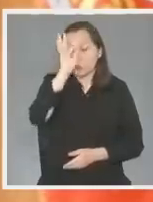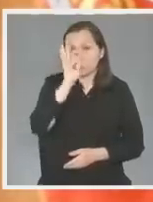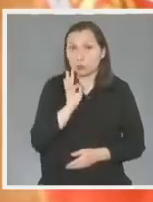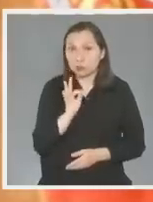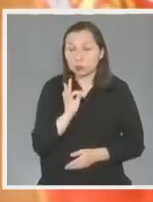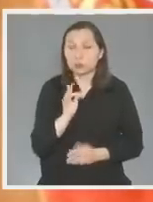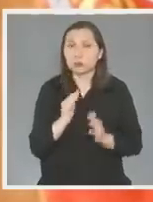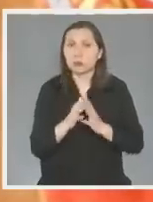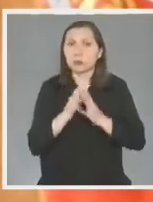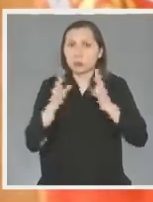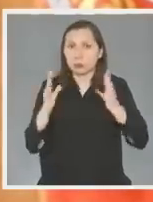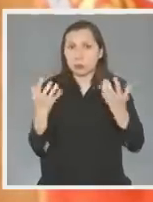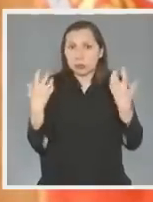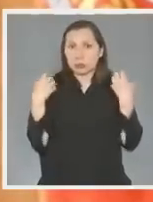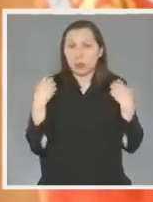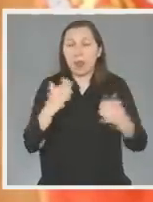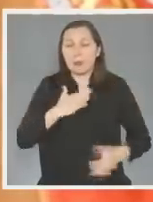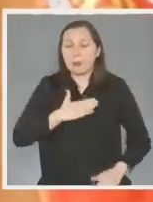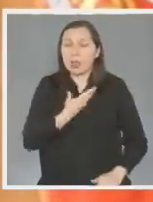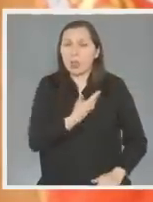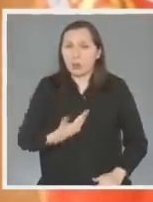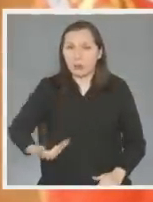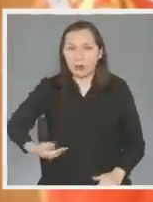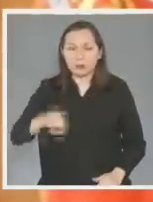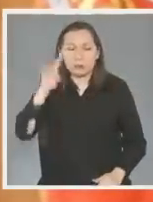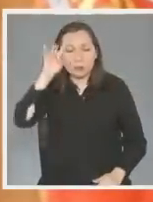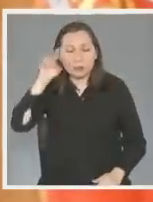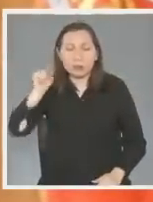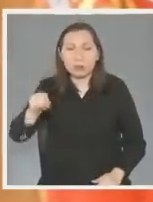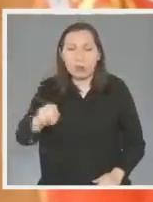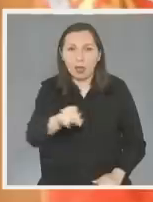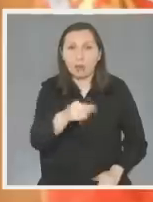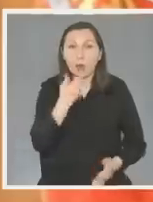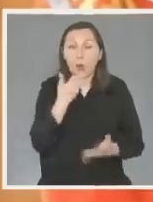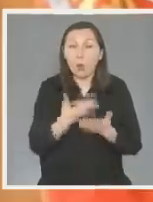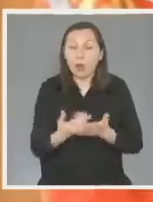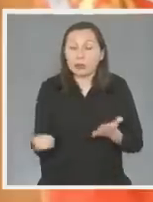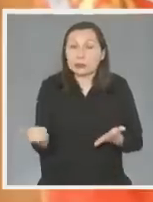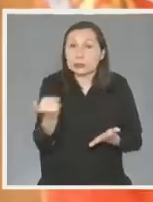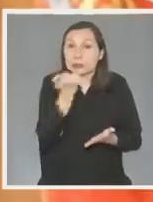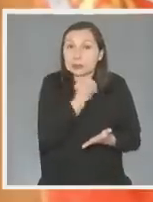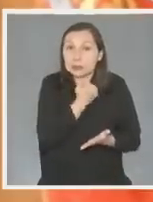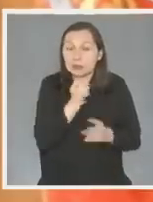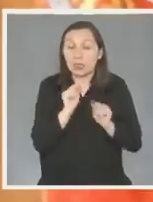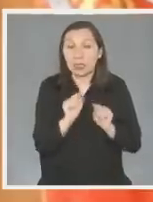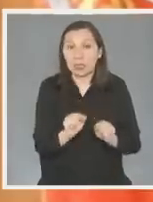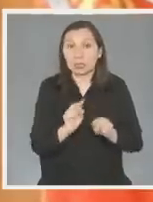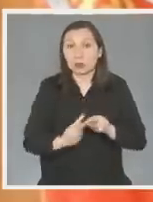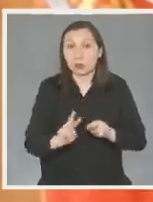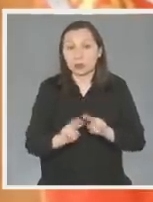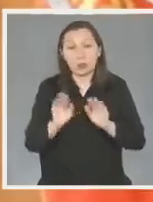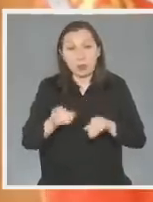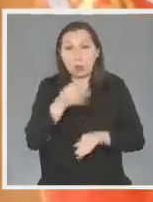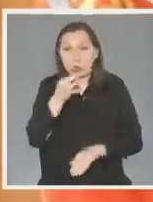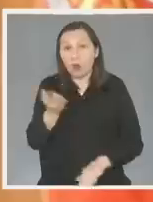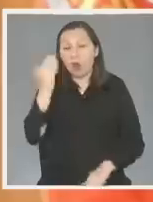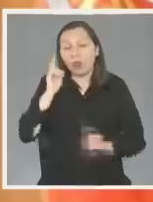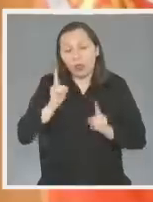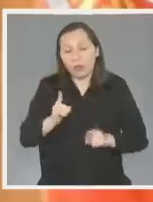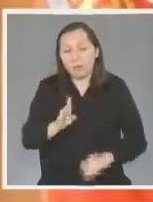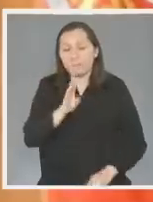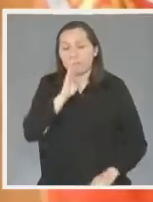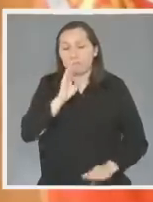de alta responsabilidad en mi Gobierno saben que cuando se cometen errores de esta naturaleza, como decía antes, hay que